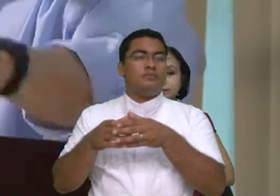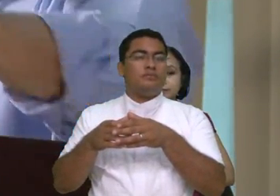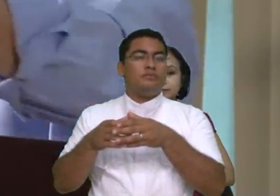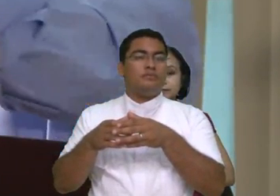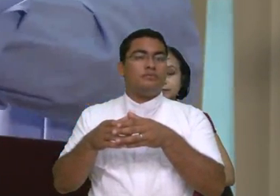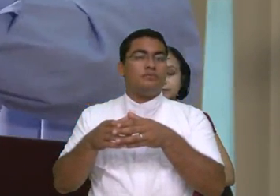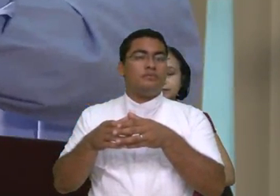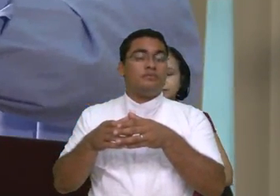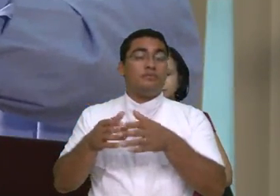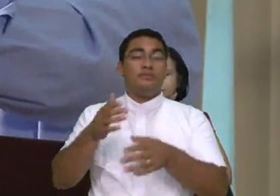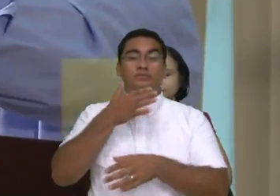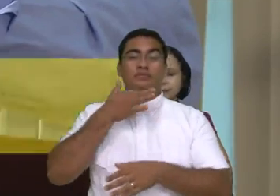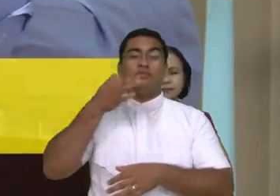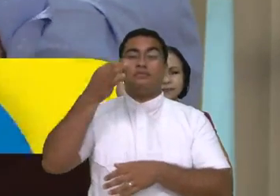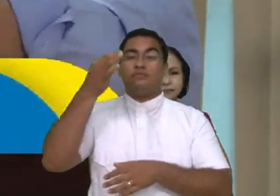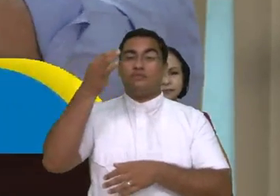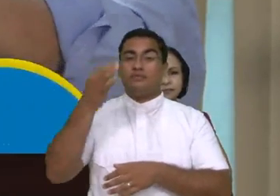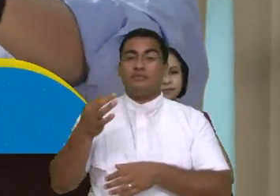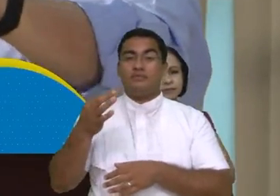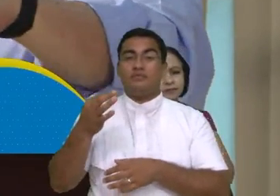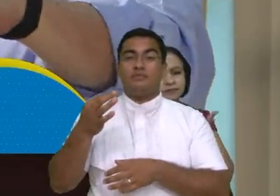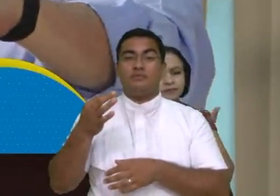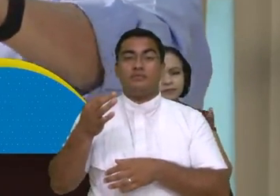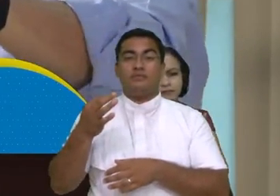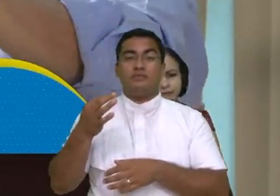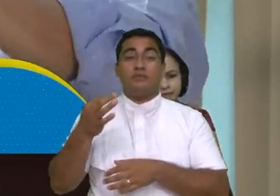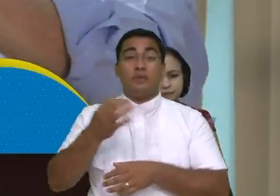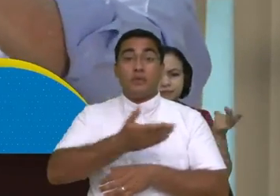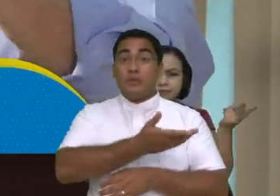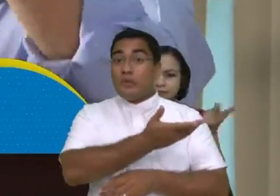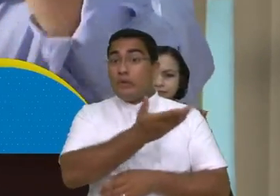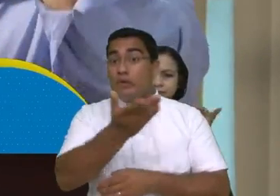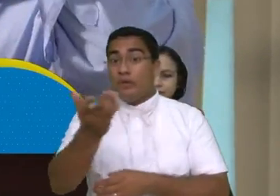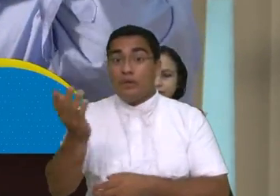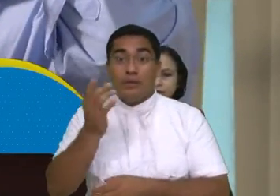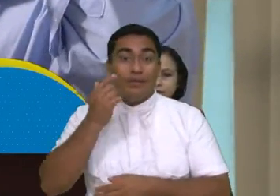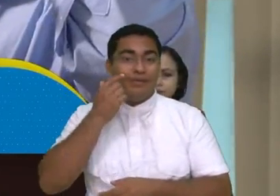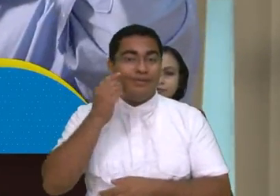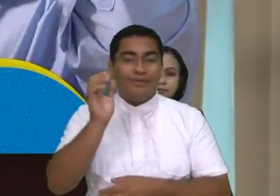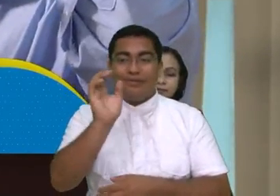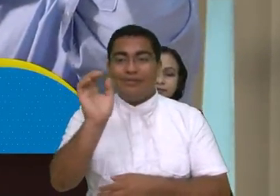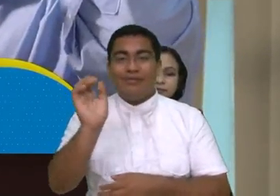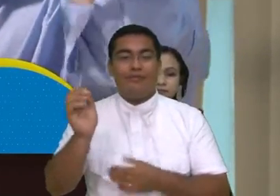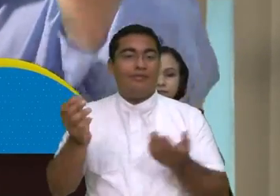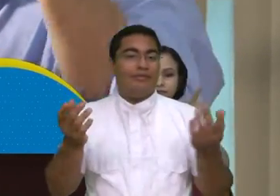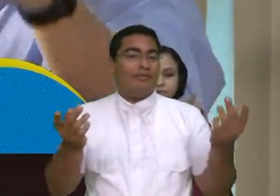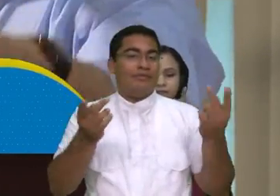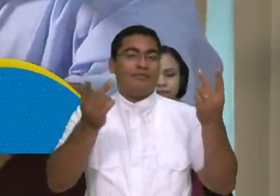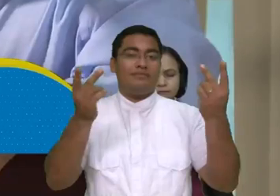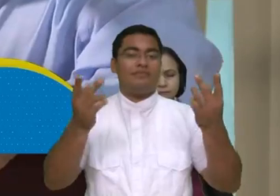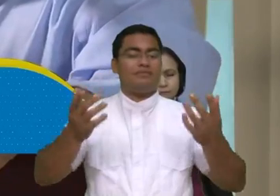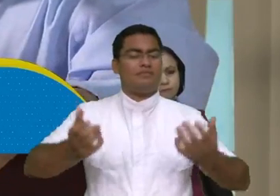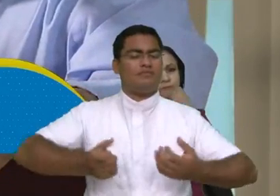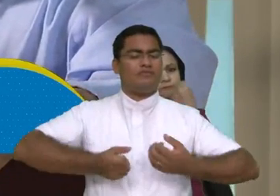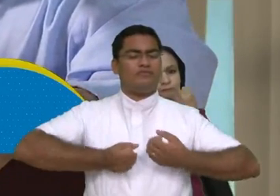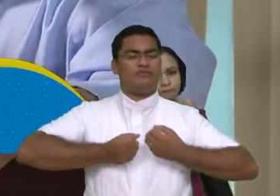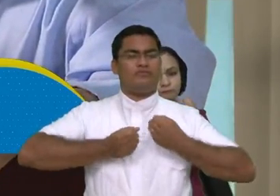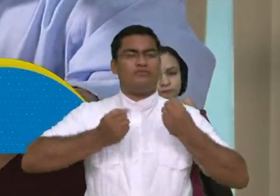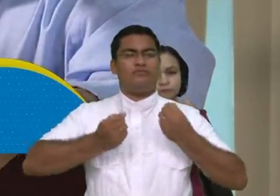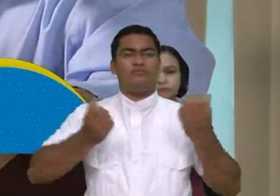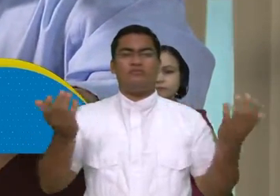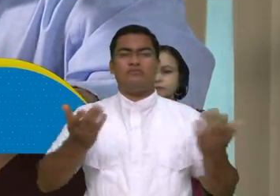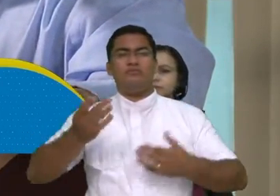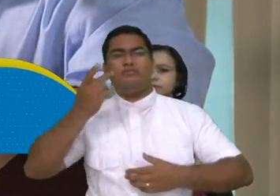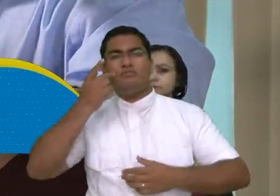Y seguramente lo han vivido ustedes, porque la gente tiene una fuerza y una